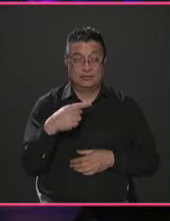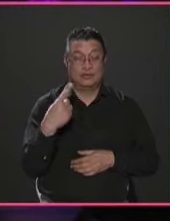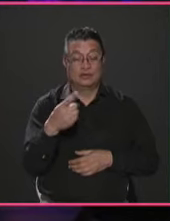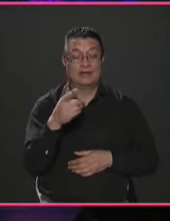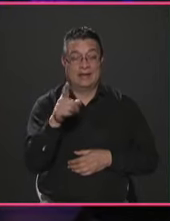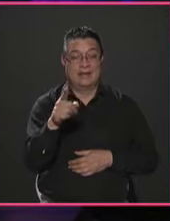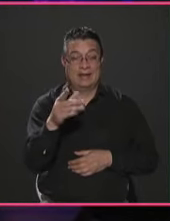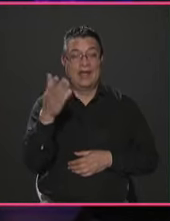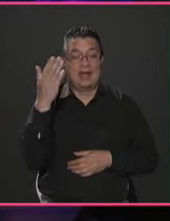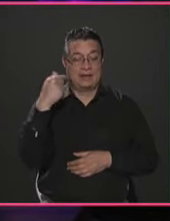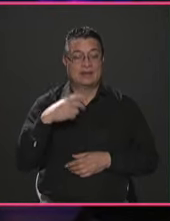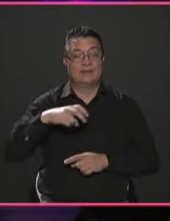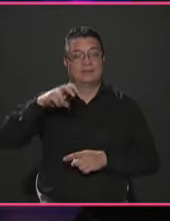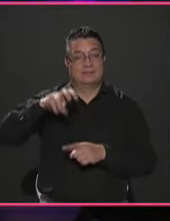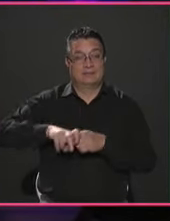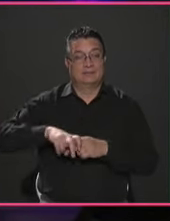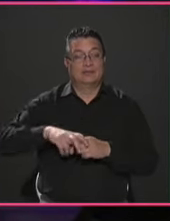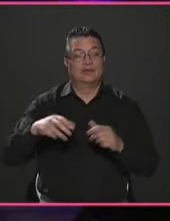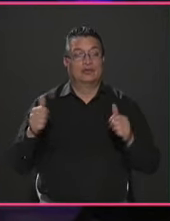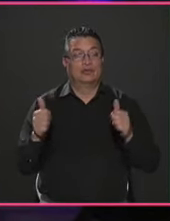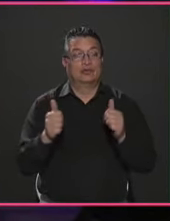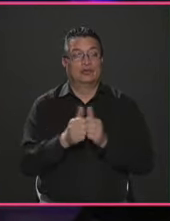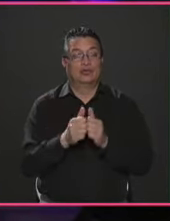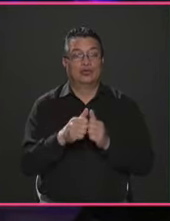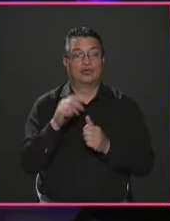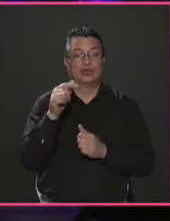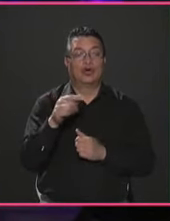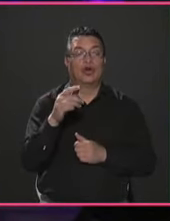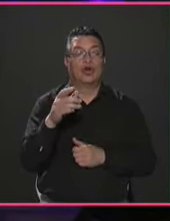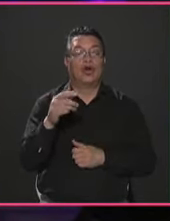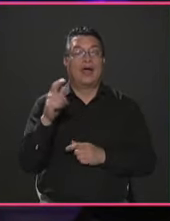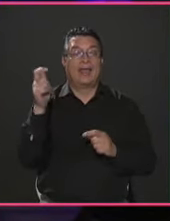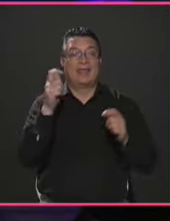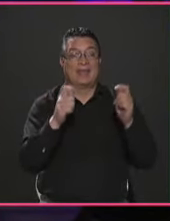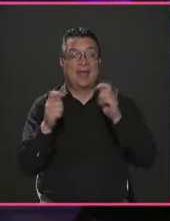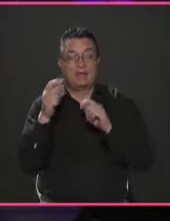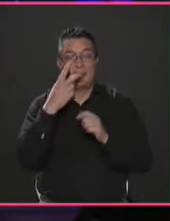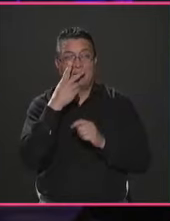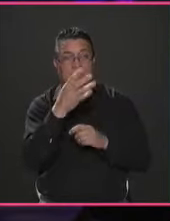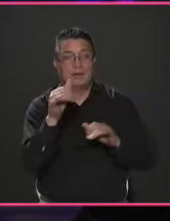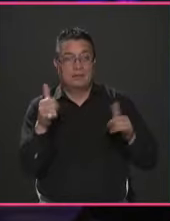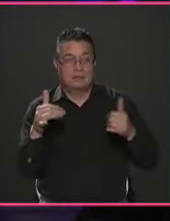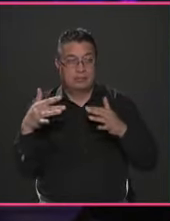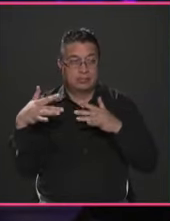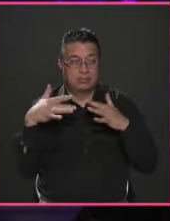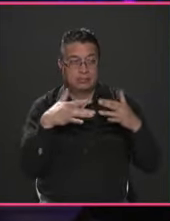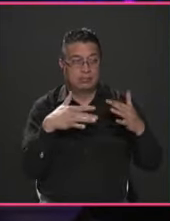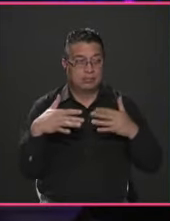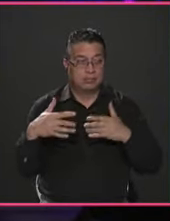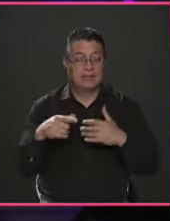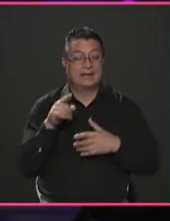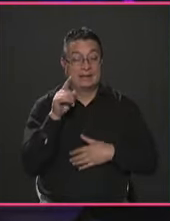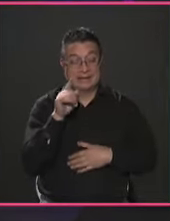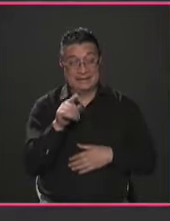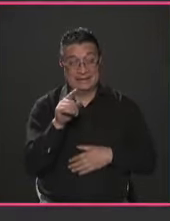él estaba ahí sentado con su fisioterapeuta viendose ese partido esto nos da